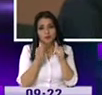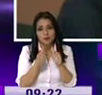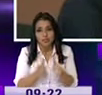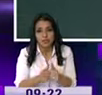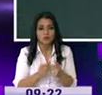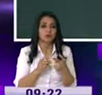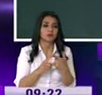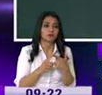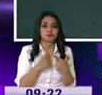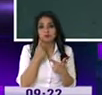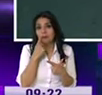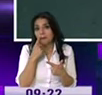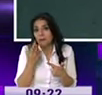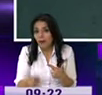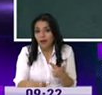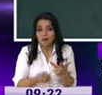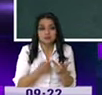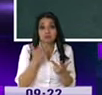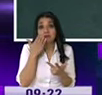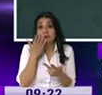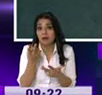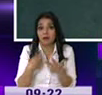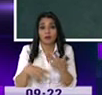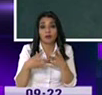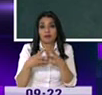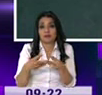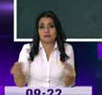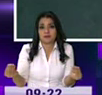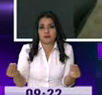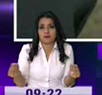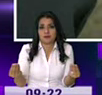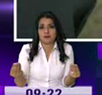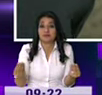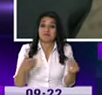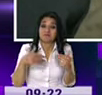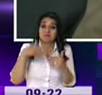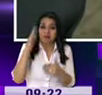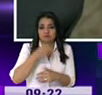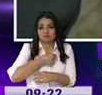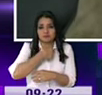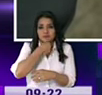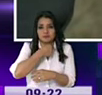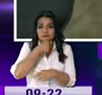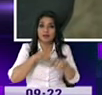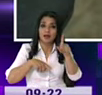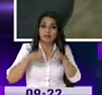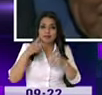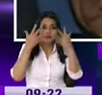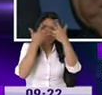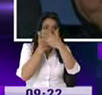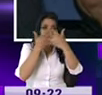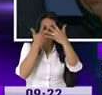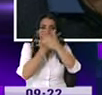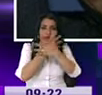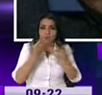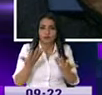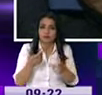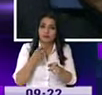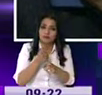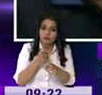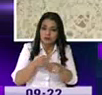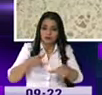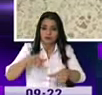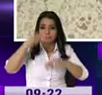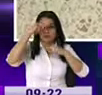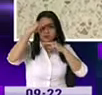abuelo, en este caso de padres, sobre todo cuando ya están en una edad avanzada, muchas veces la desorientación. Para eso también está el noticiero